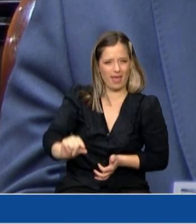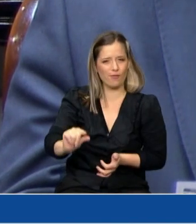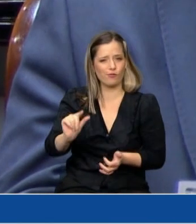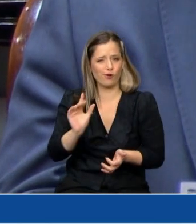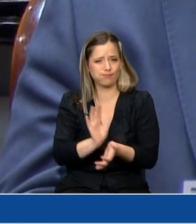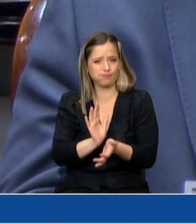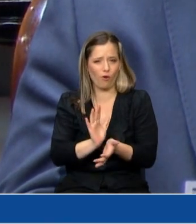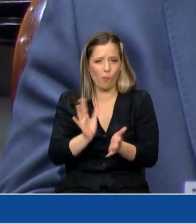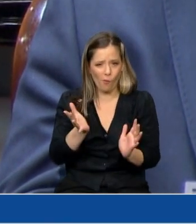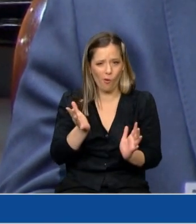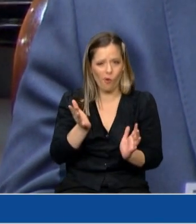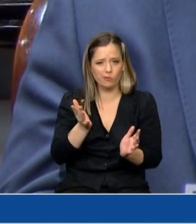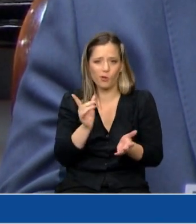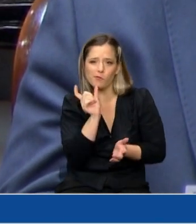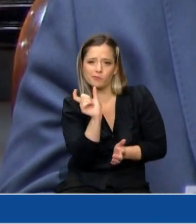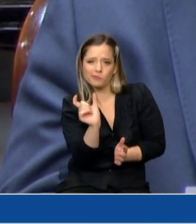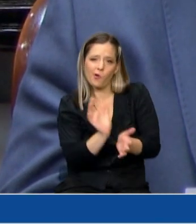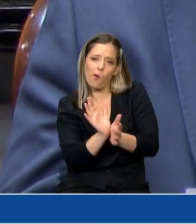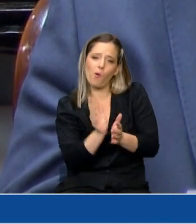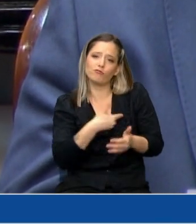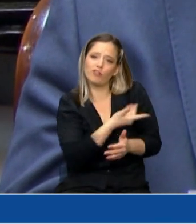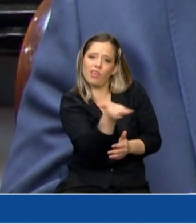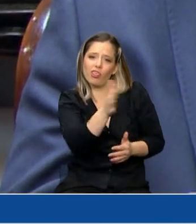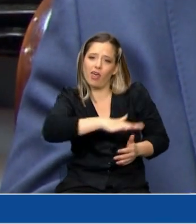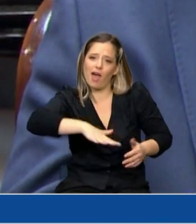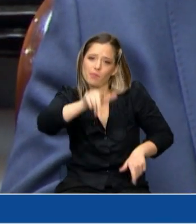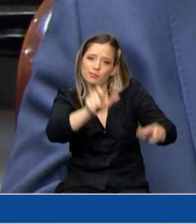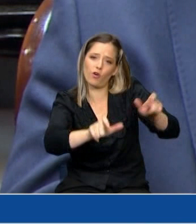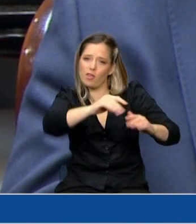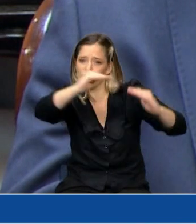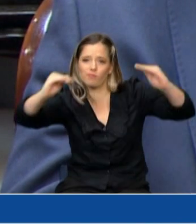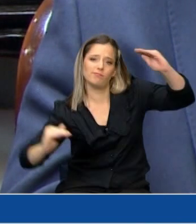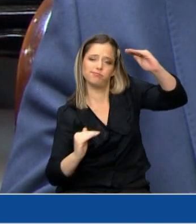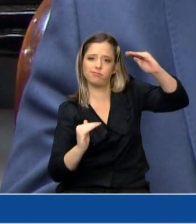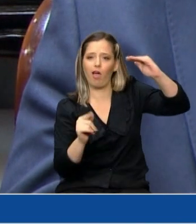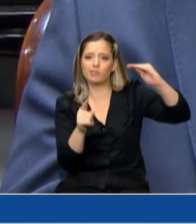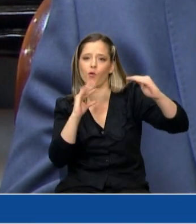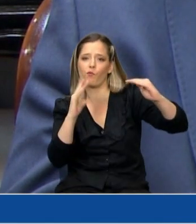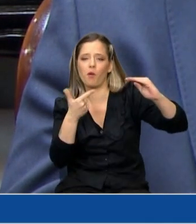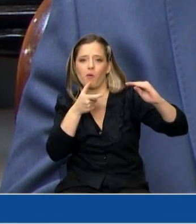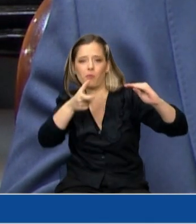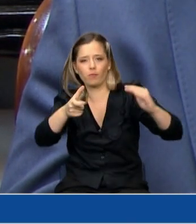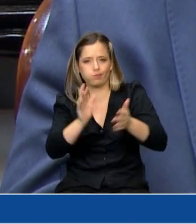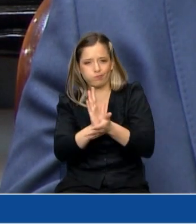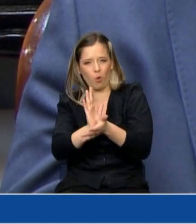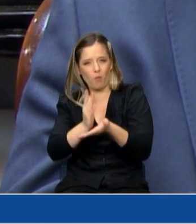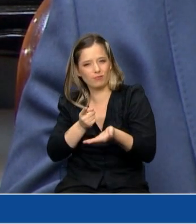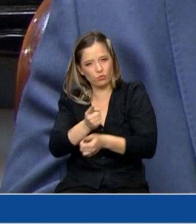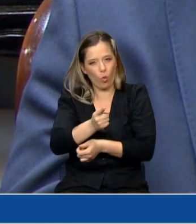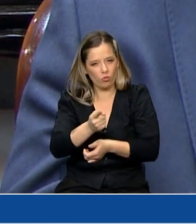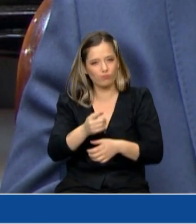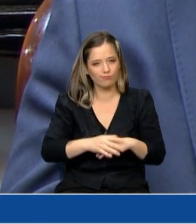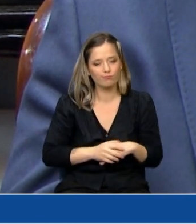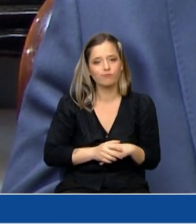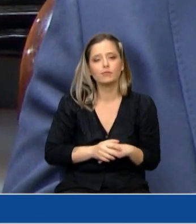último rango en una sociedad, en esta sociedad que vivimos, ¿no? Y lo que